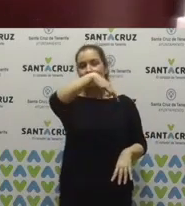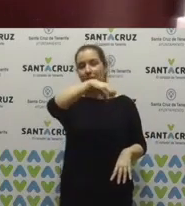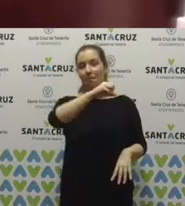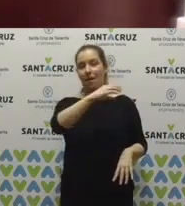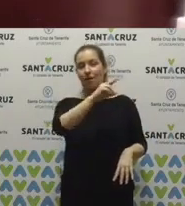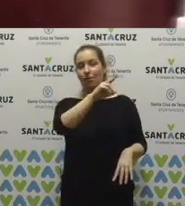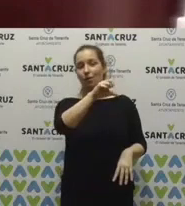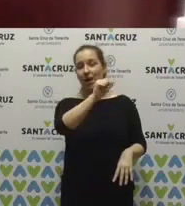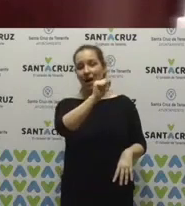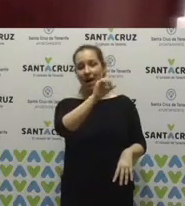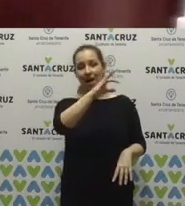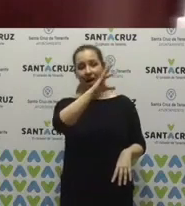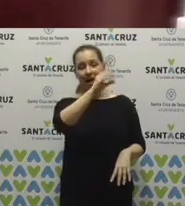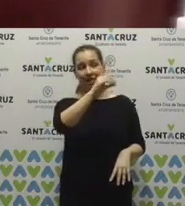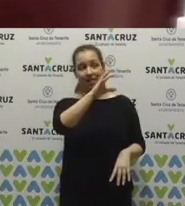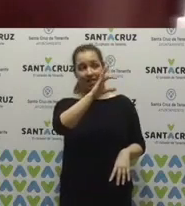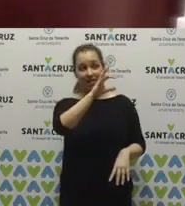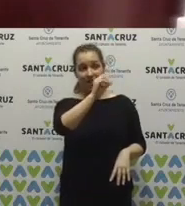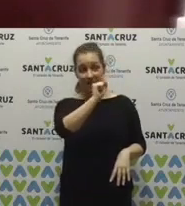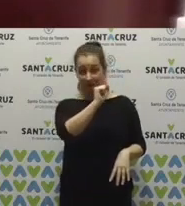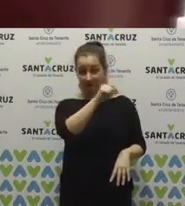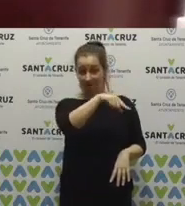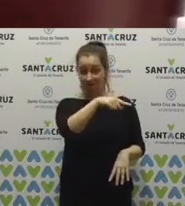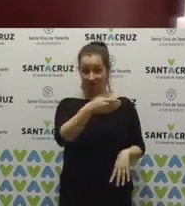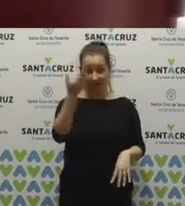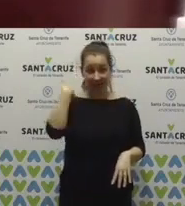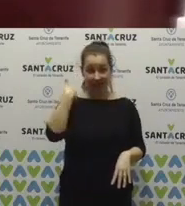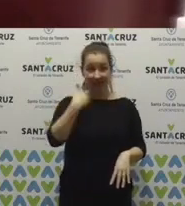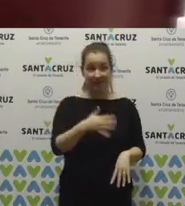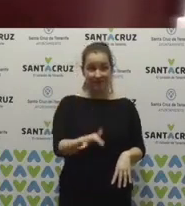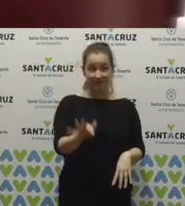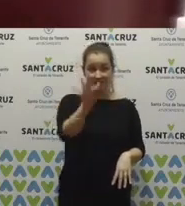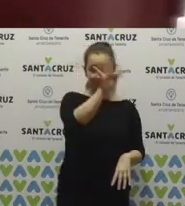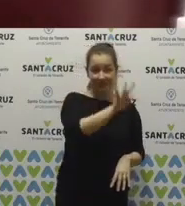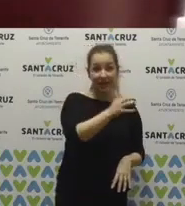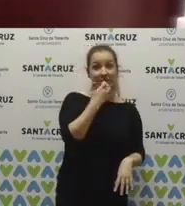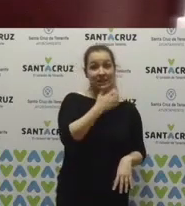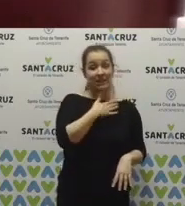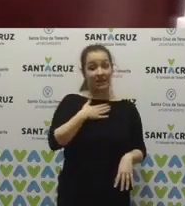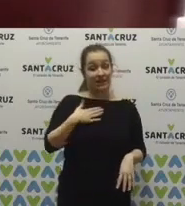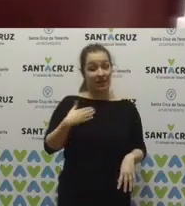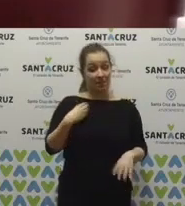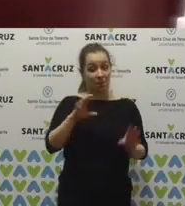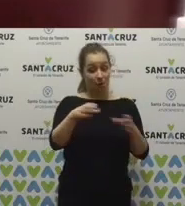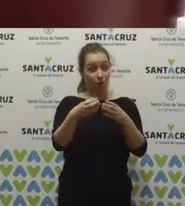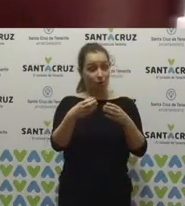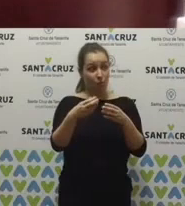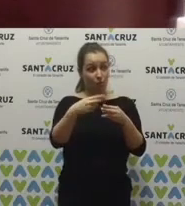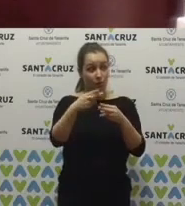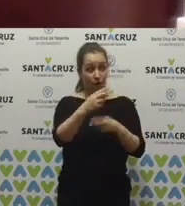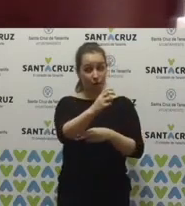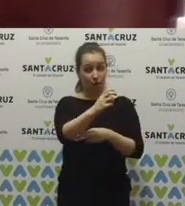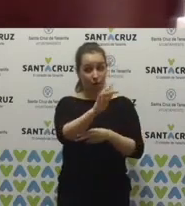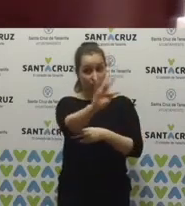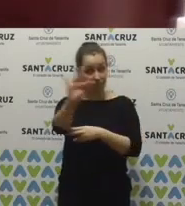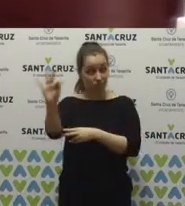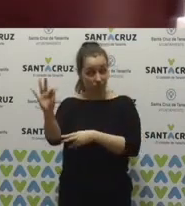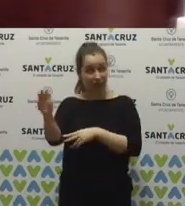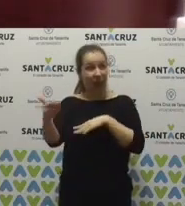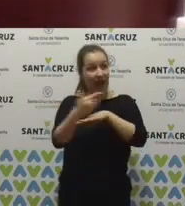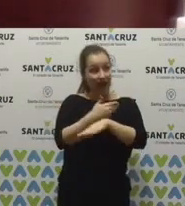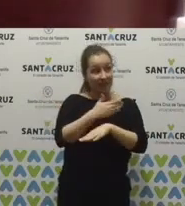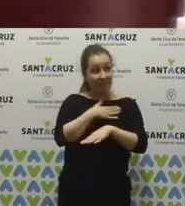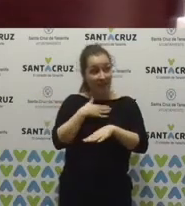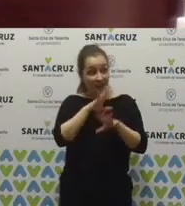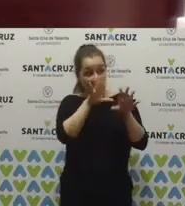y si quiere retomar la antes de dar la palabra a los otros grupos aunque sea de forma breve doña doña